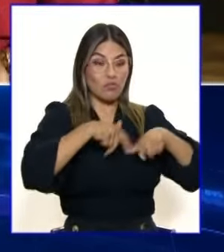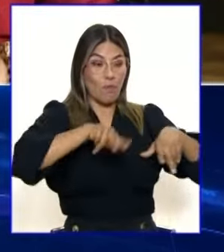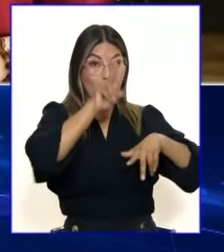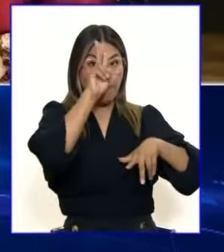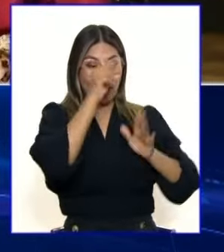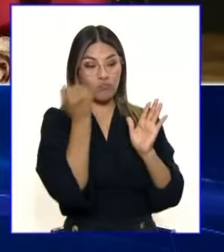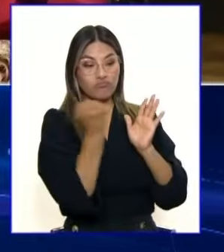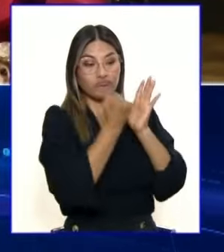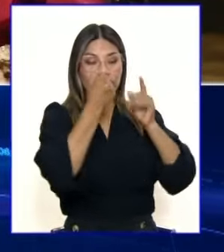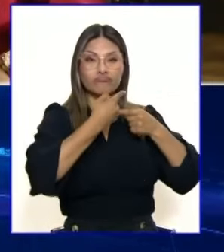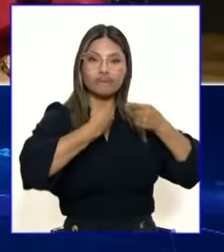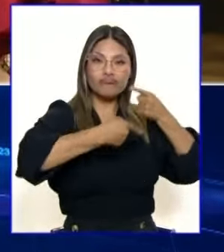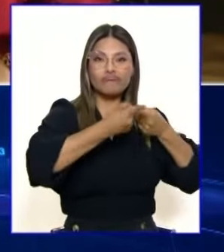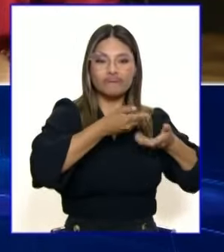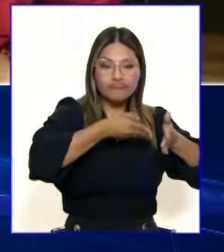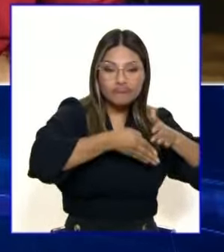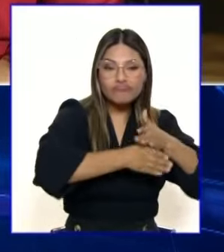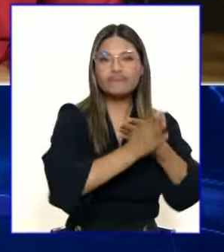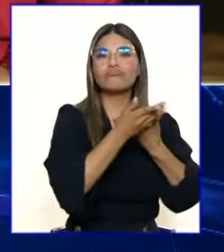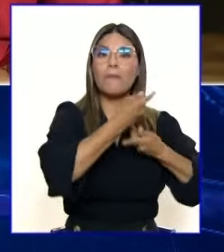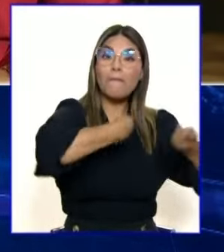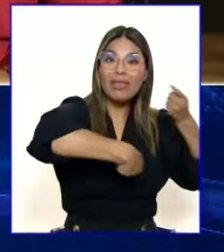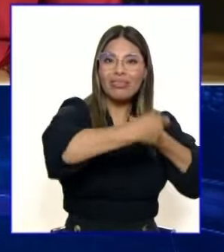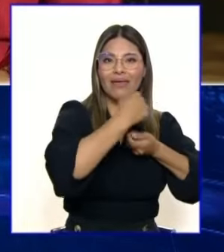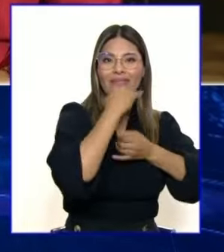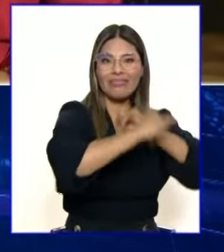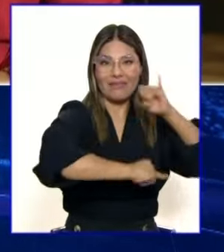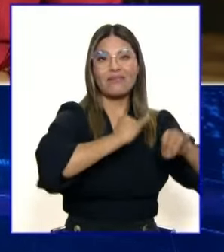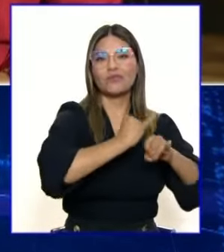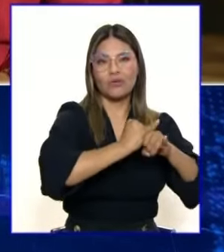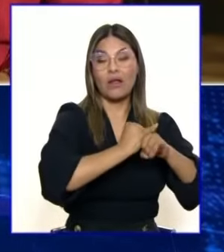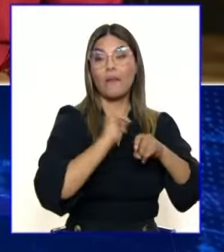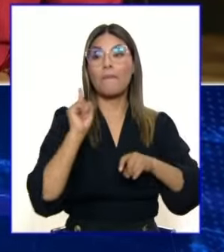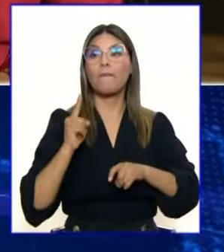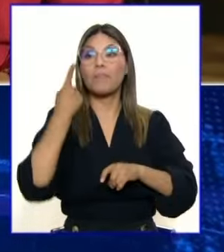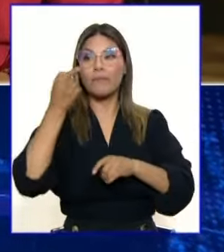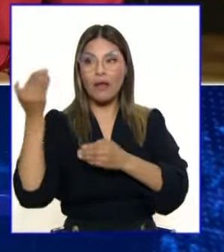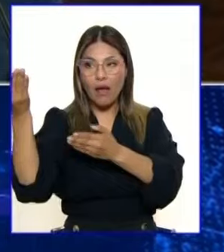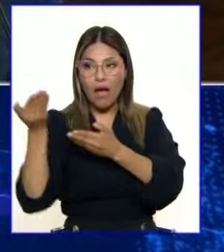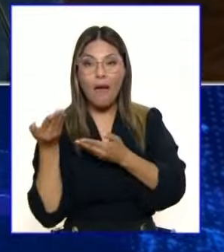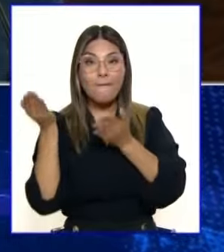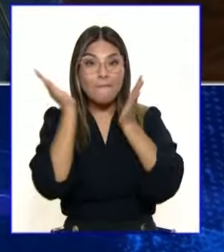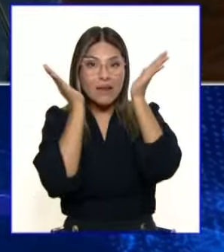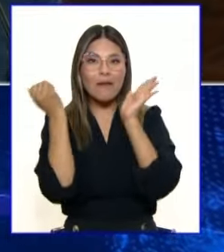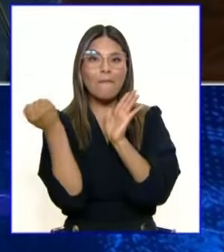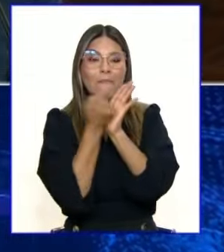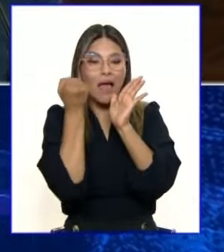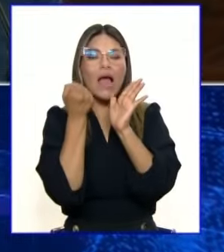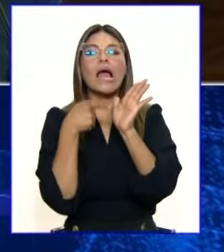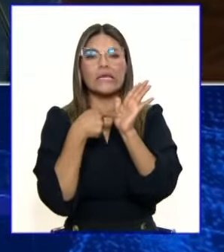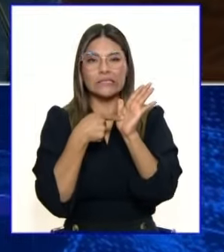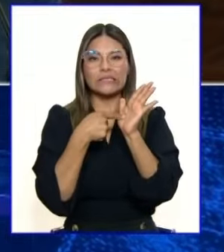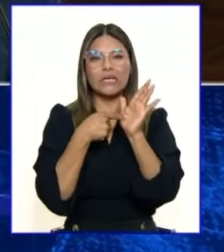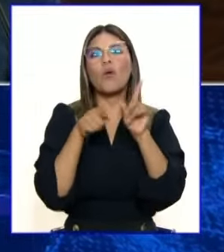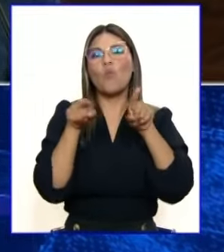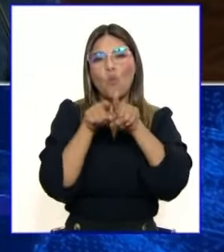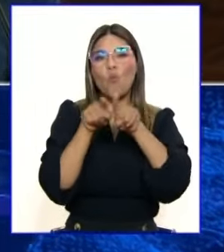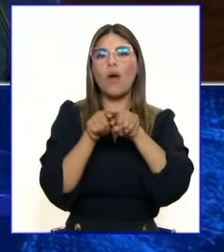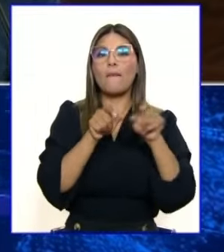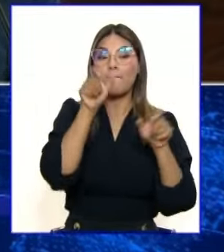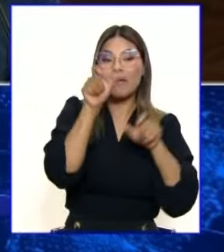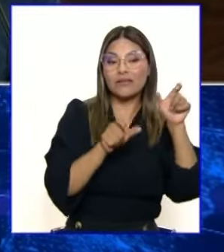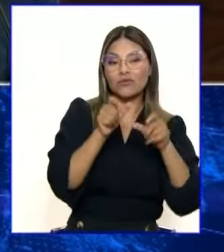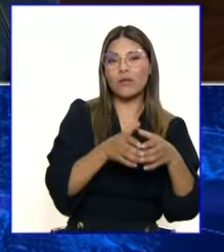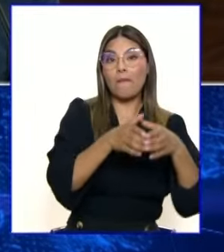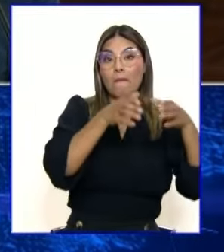Perú el poder ingresar no solamente al mercado de Malasia, sino a otros mercados de países que tienen una población de